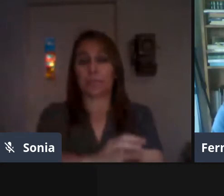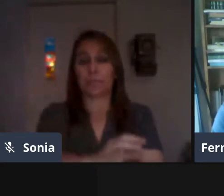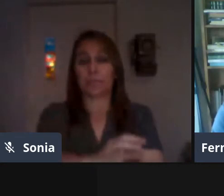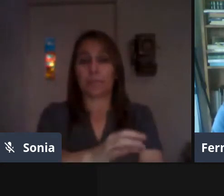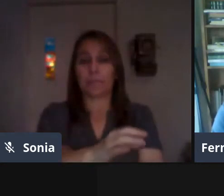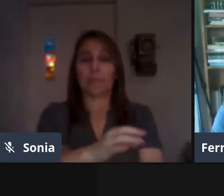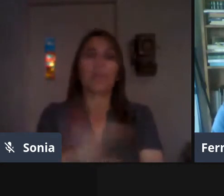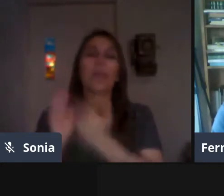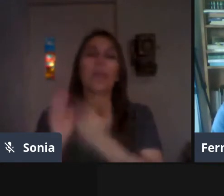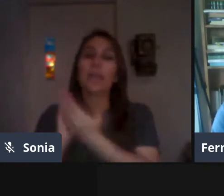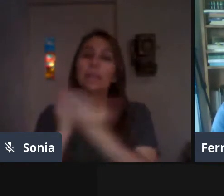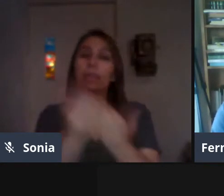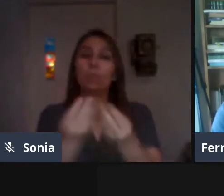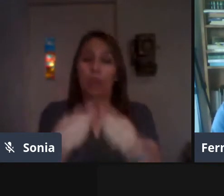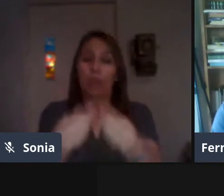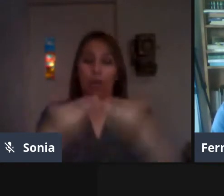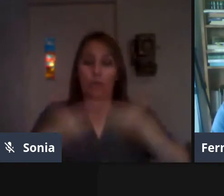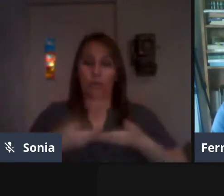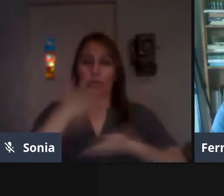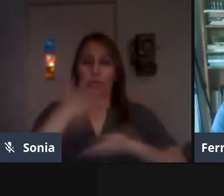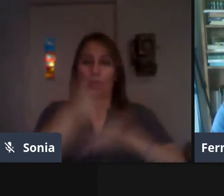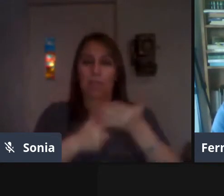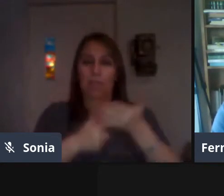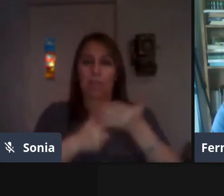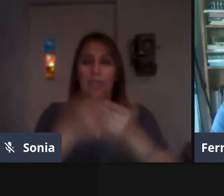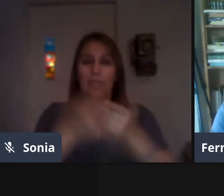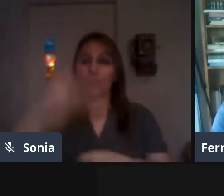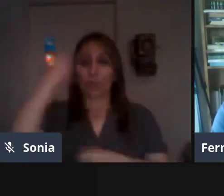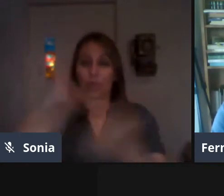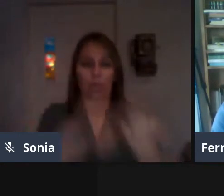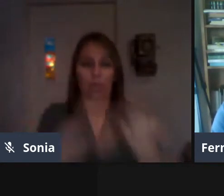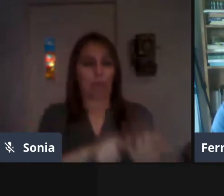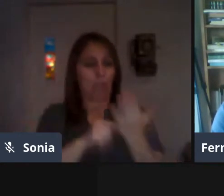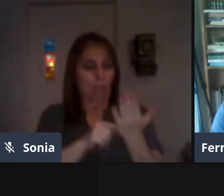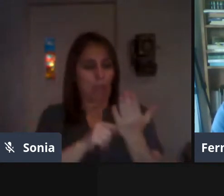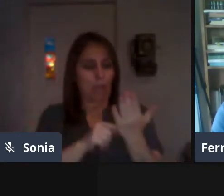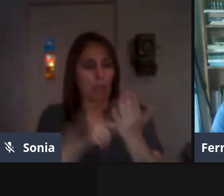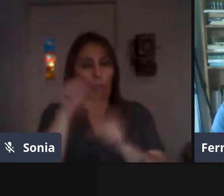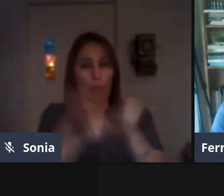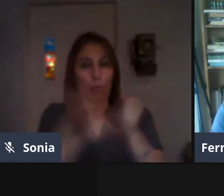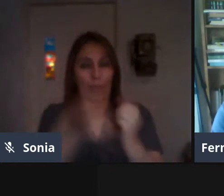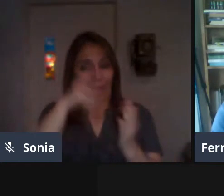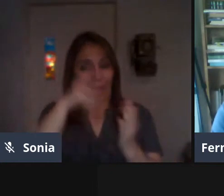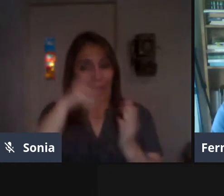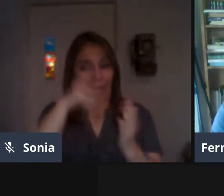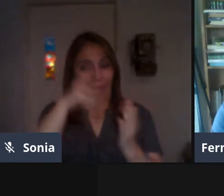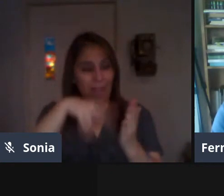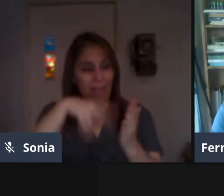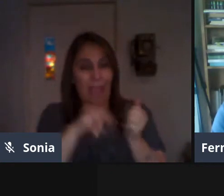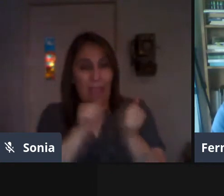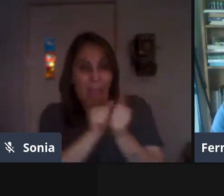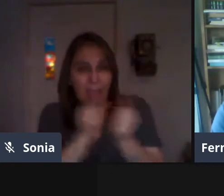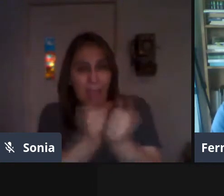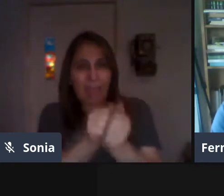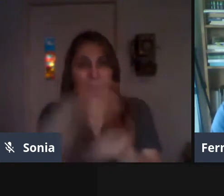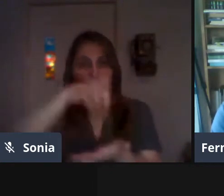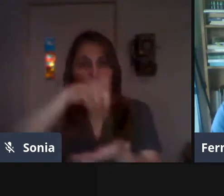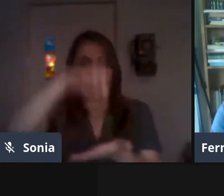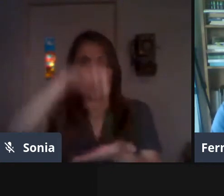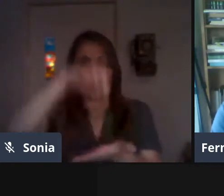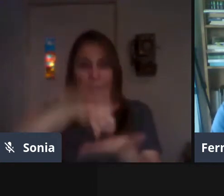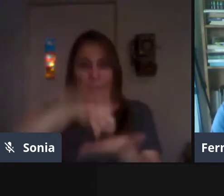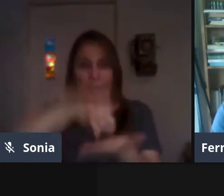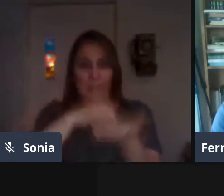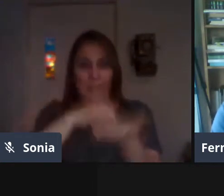un la posibilidad de acompañar a un personaje en su trayecto de vida incluso creo que las